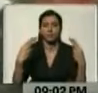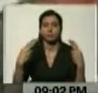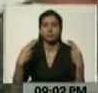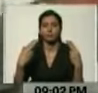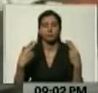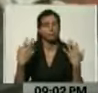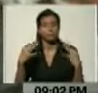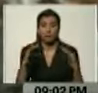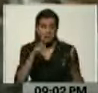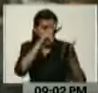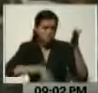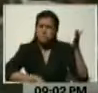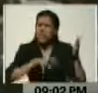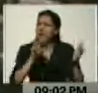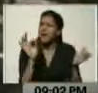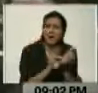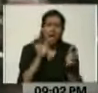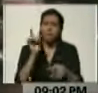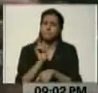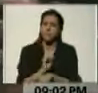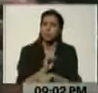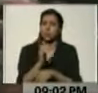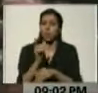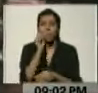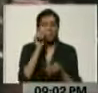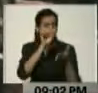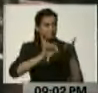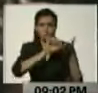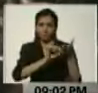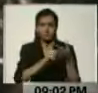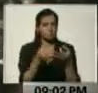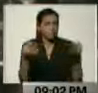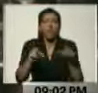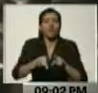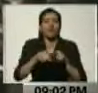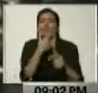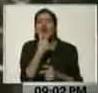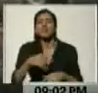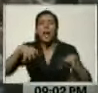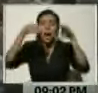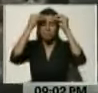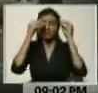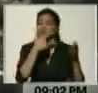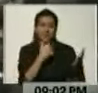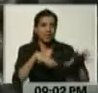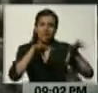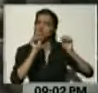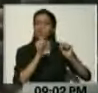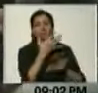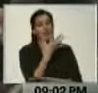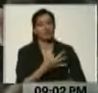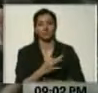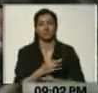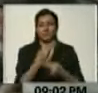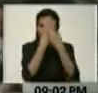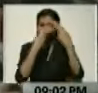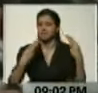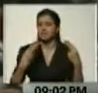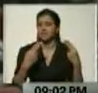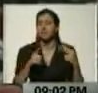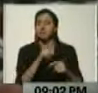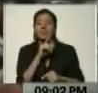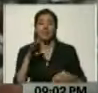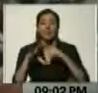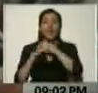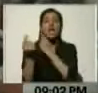rápido, y él además escribía de manera muy pedagógica, La Economía del Fraude Inocente.